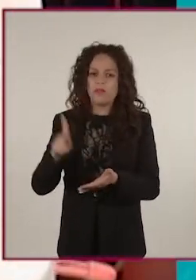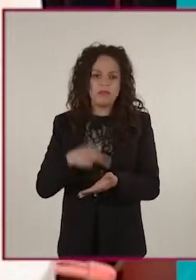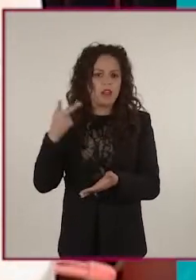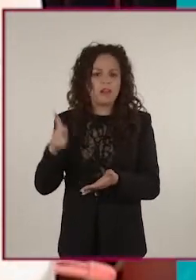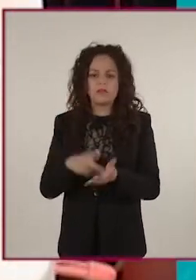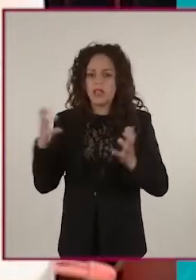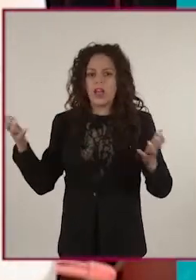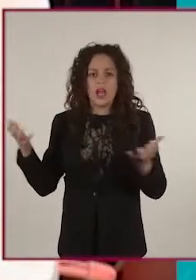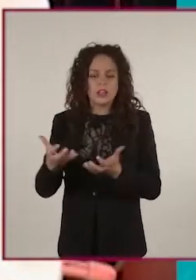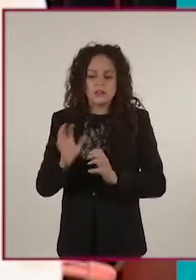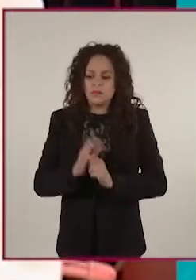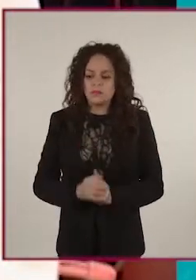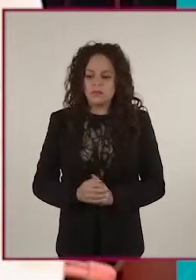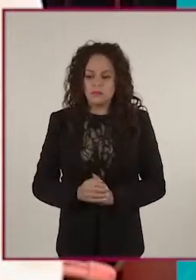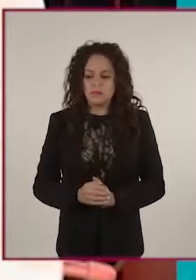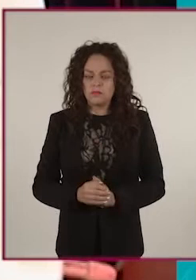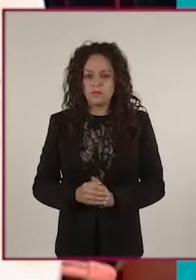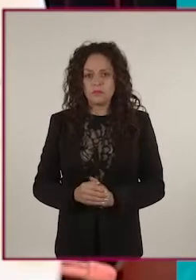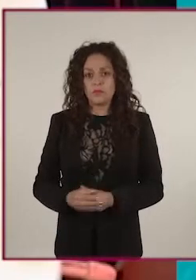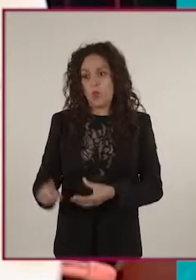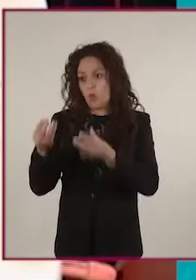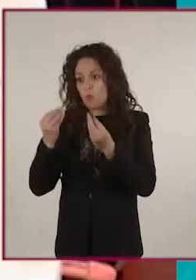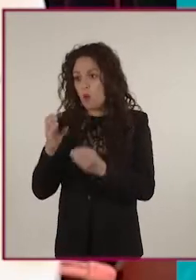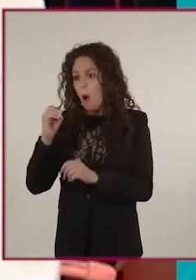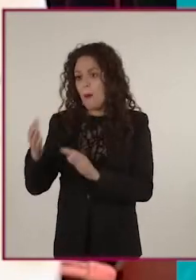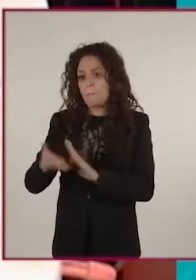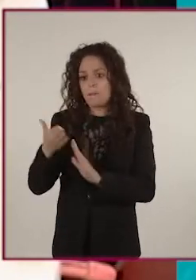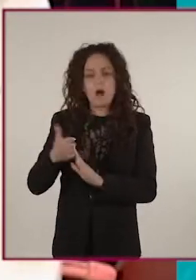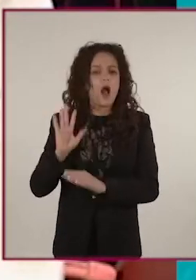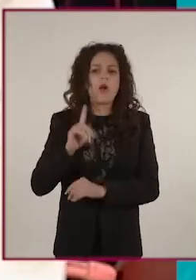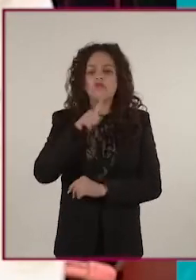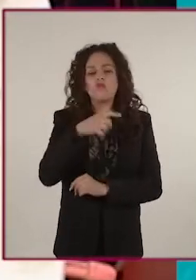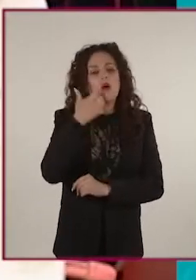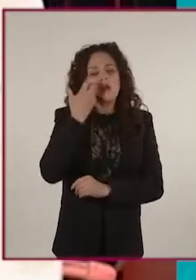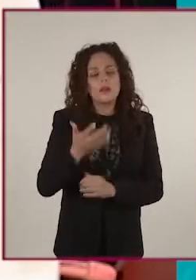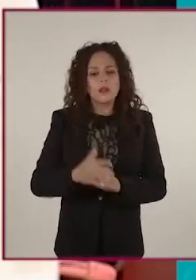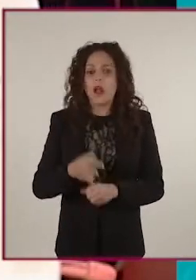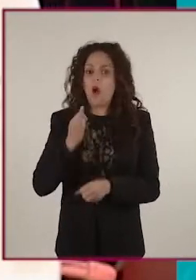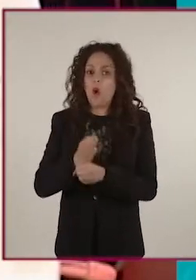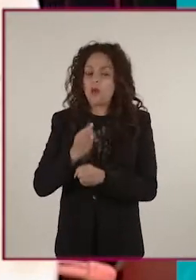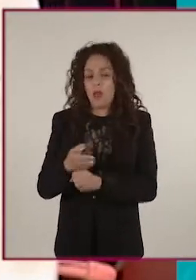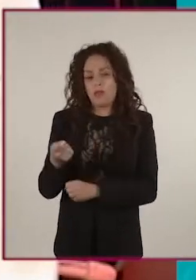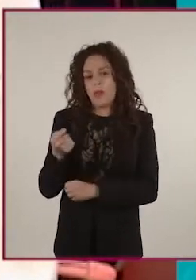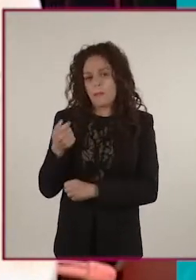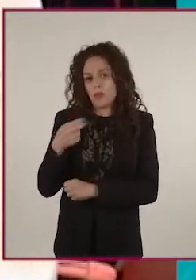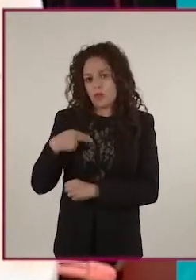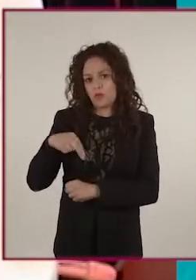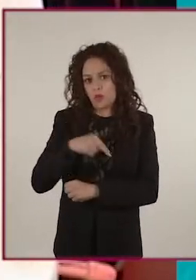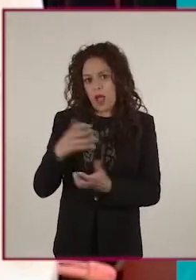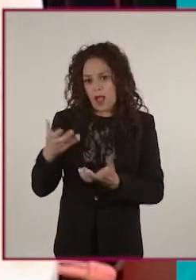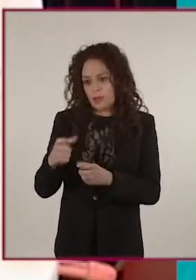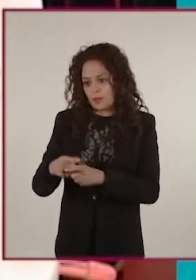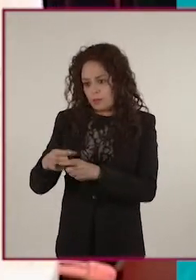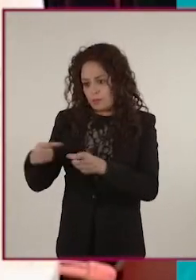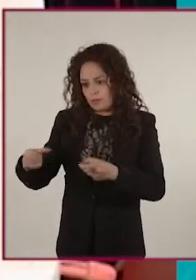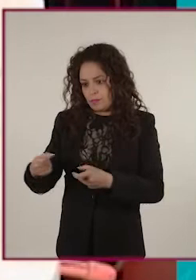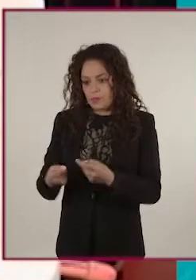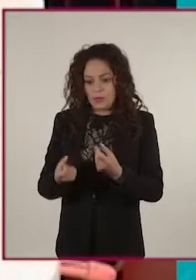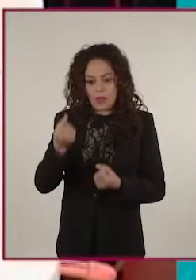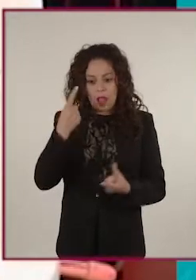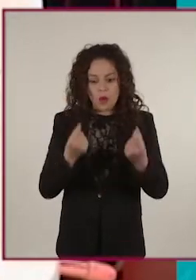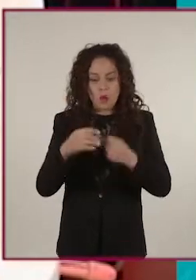además hacer a la escala que uno quiera, ¿no? Nosotros actualmente lo estamos haciendo a escala muy pequeña de algunos